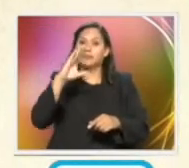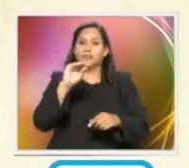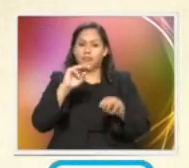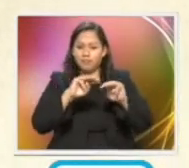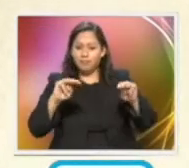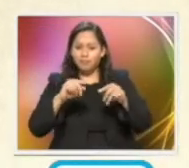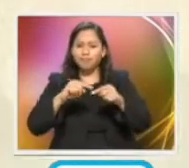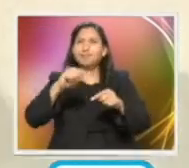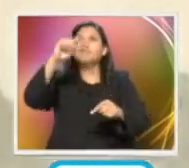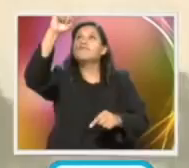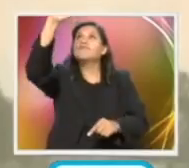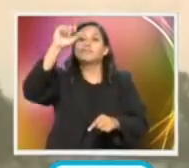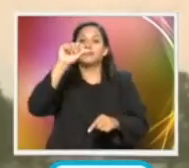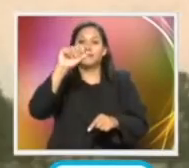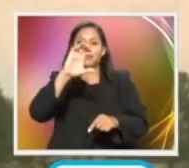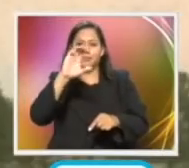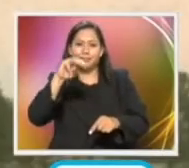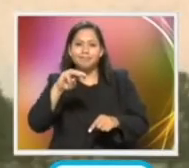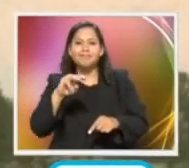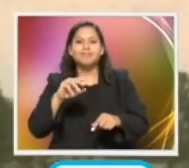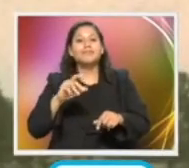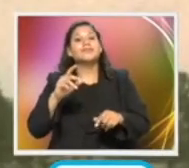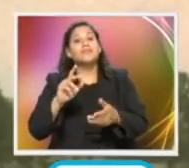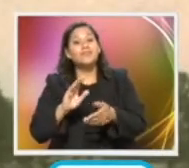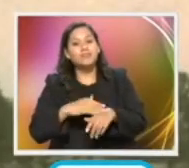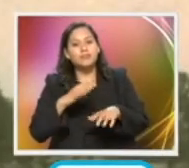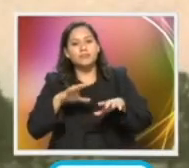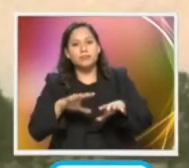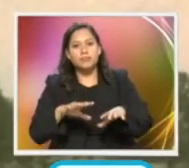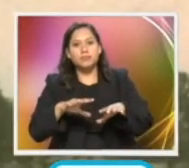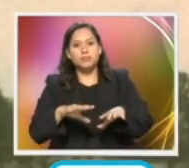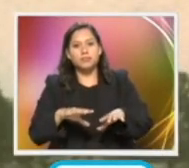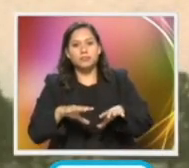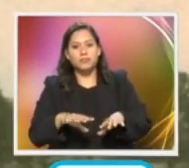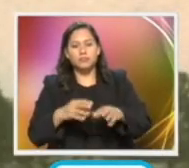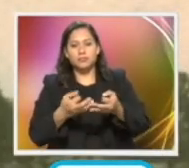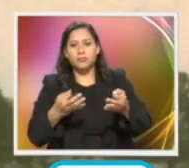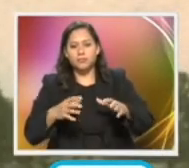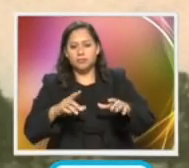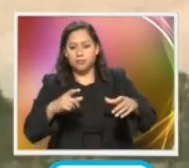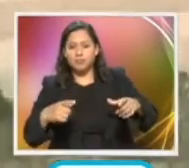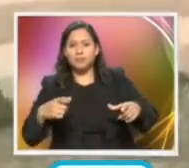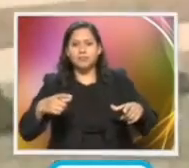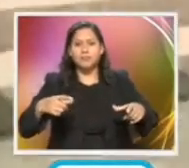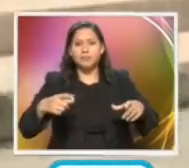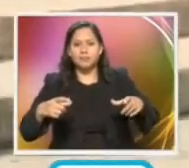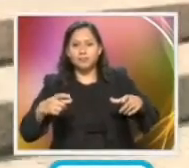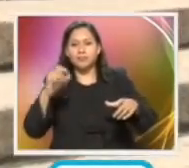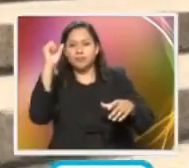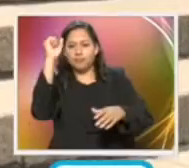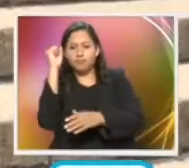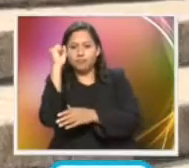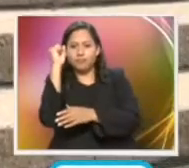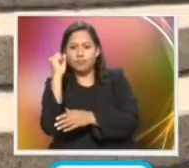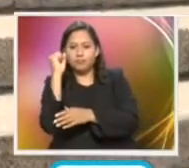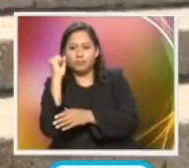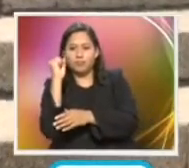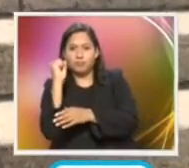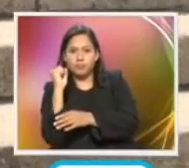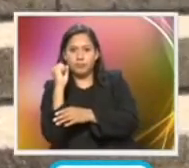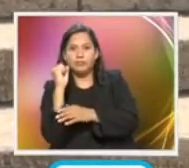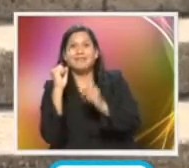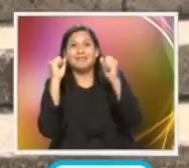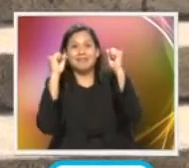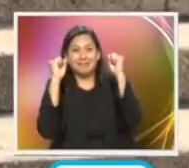con 16 centímetros, pero debido al continuo hundimiento de la tierra alrededor del sistema de pilotes que la sostienen, de tener solo